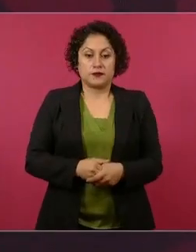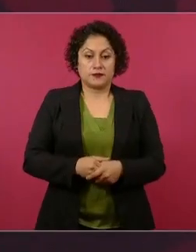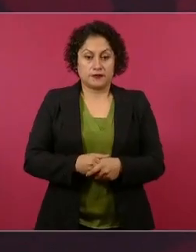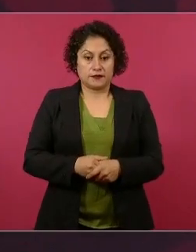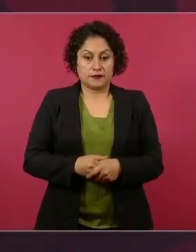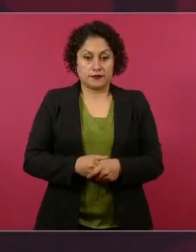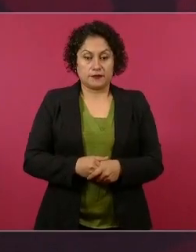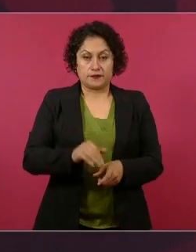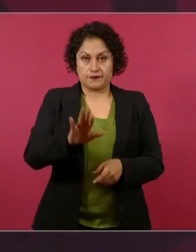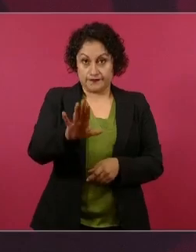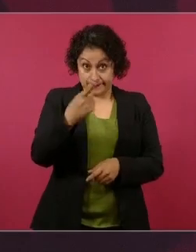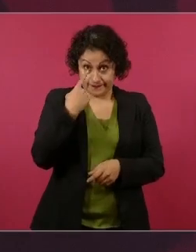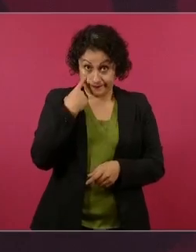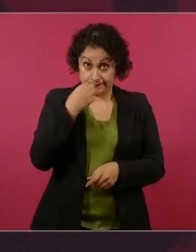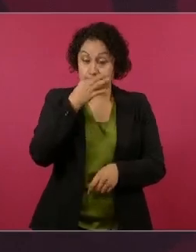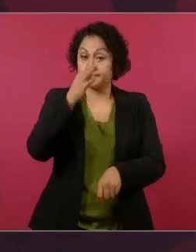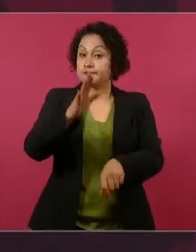un dato,